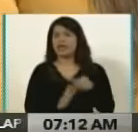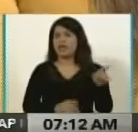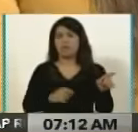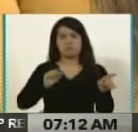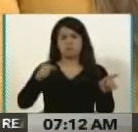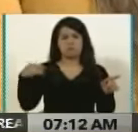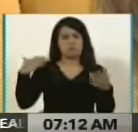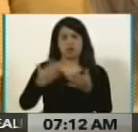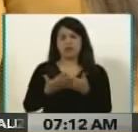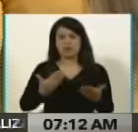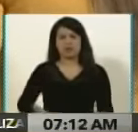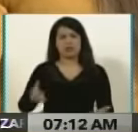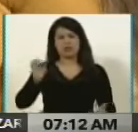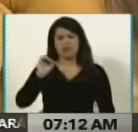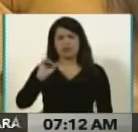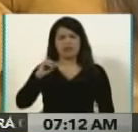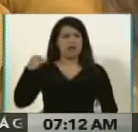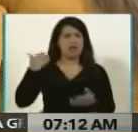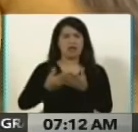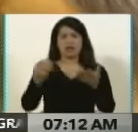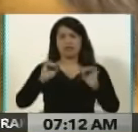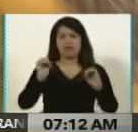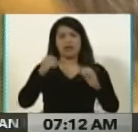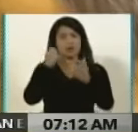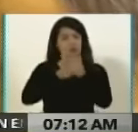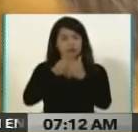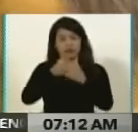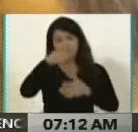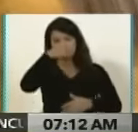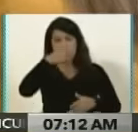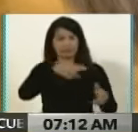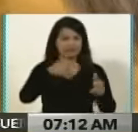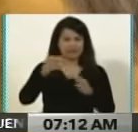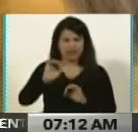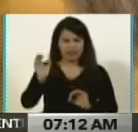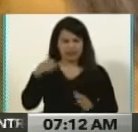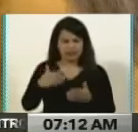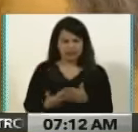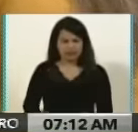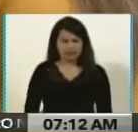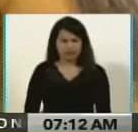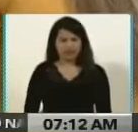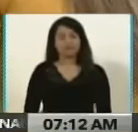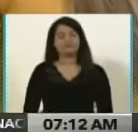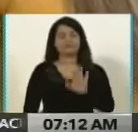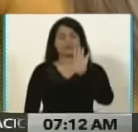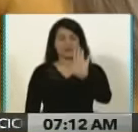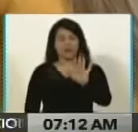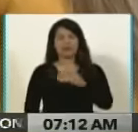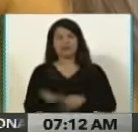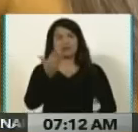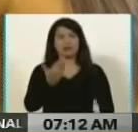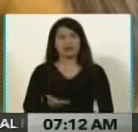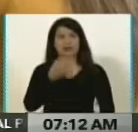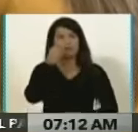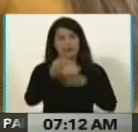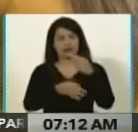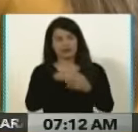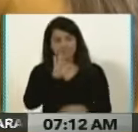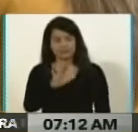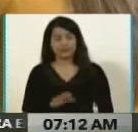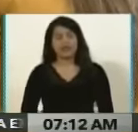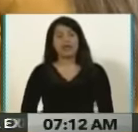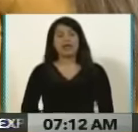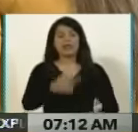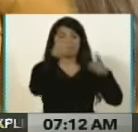años, en esa lucha guerrillera en la que ustedes se encontraron. Fíjate que hay una cosa importante, ¿no? Cuando el presidente